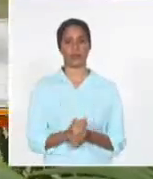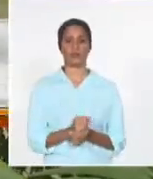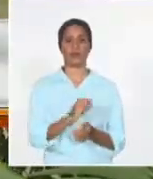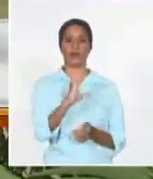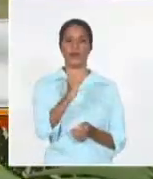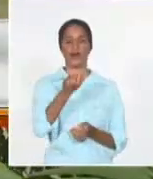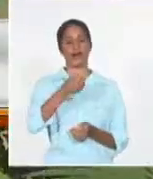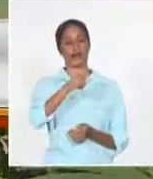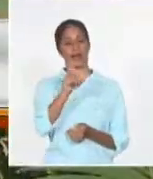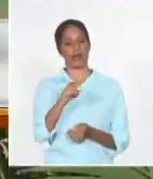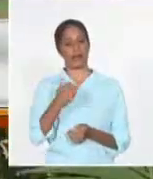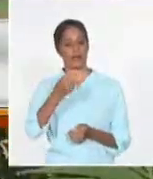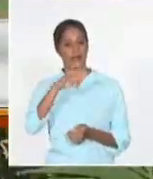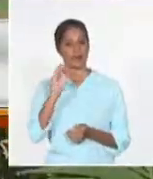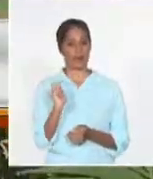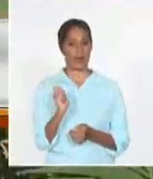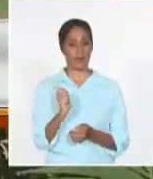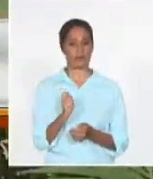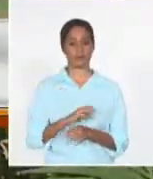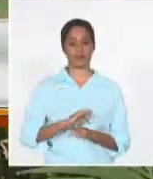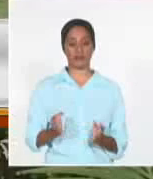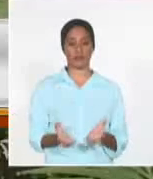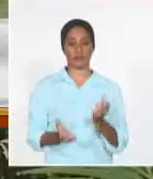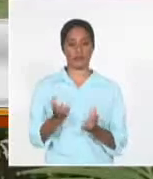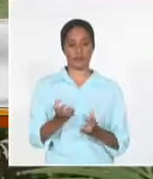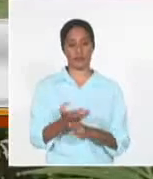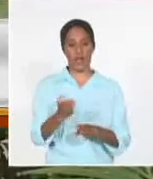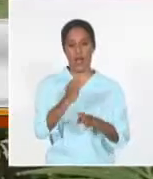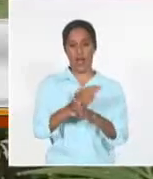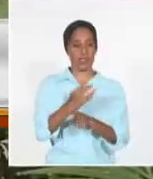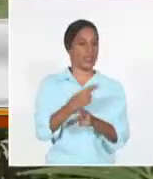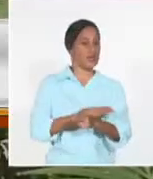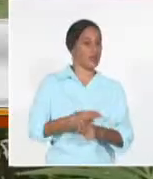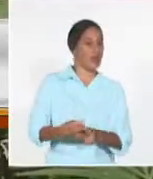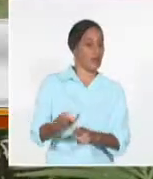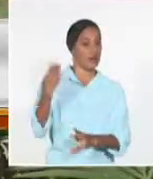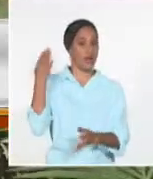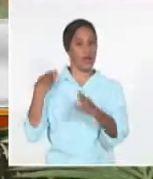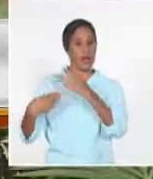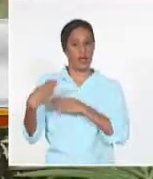esas 16 familias viven de esas elaboraciones del que sabe.